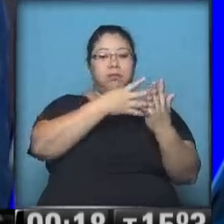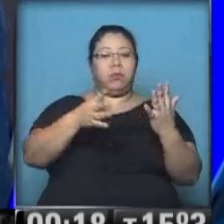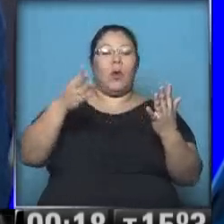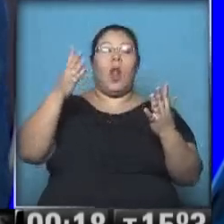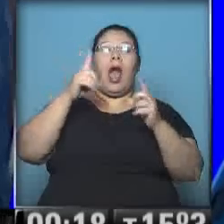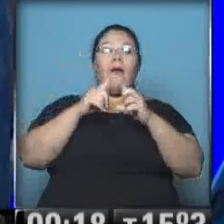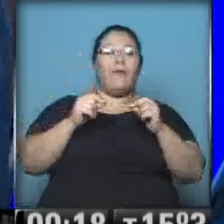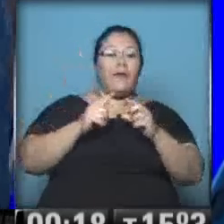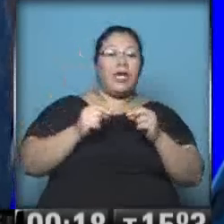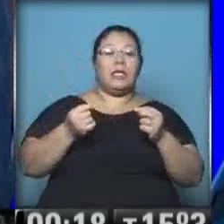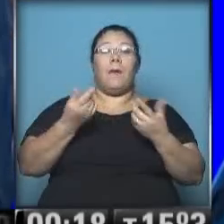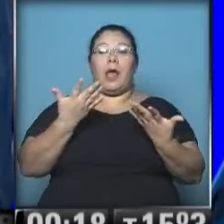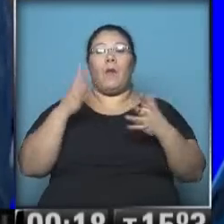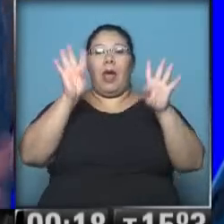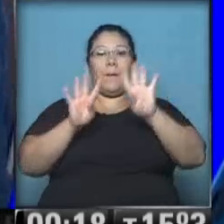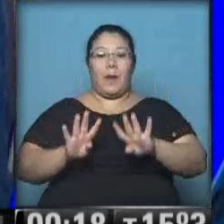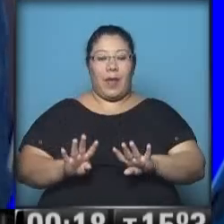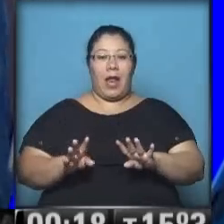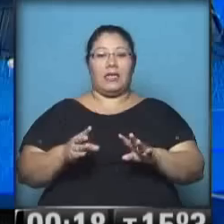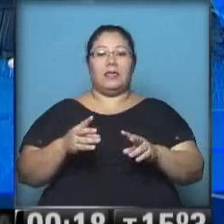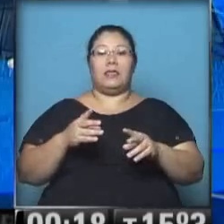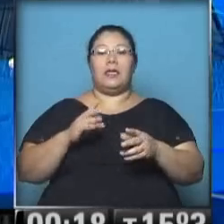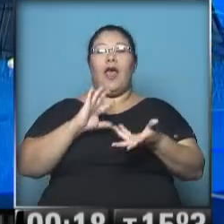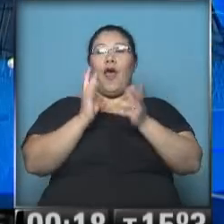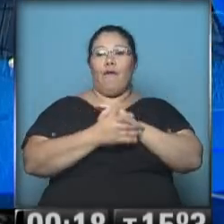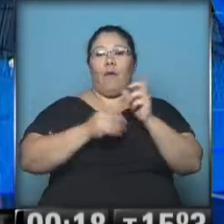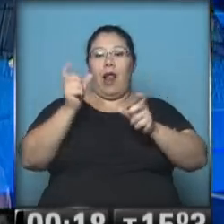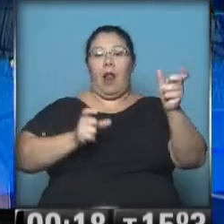las fechas para que te puedas organizar. Mucha gente se organiza las vacaciones en función del viaje a Cosquín.